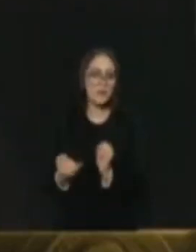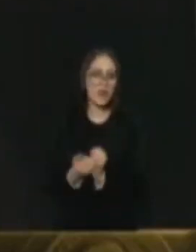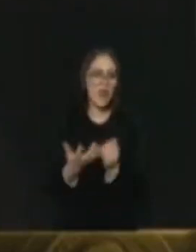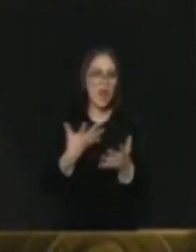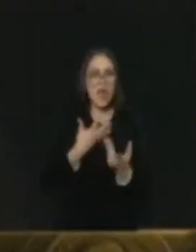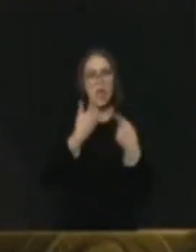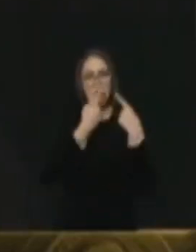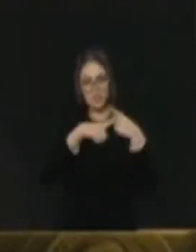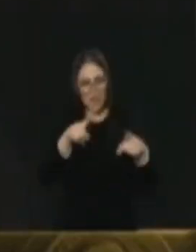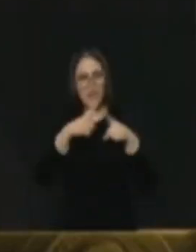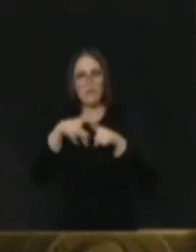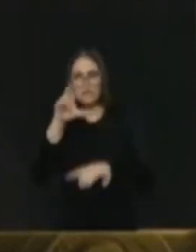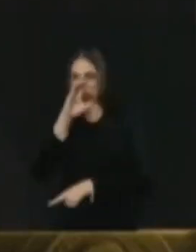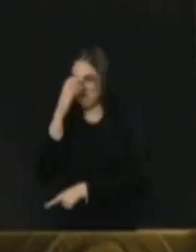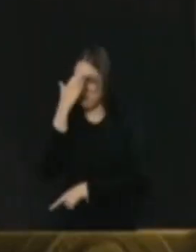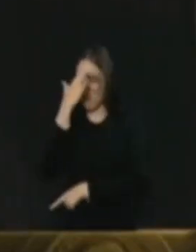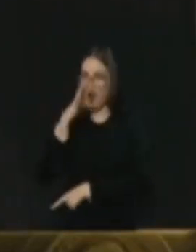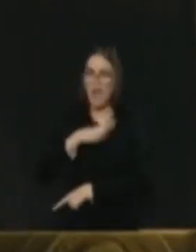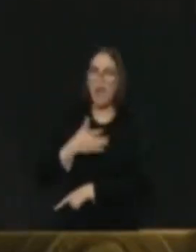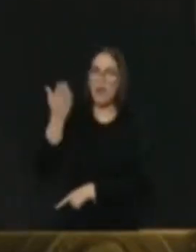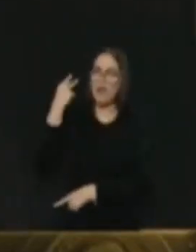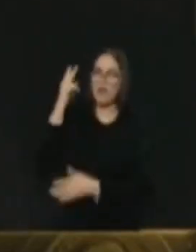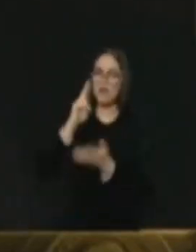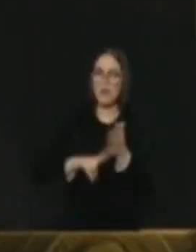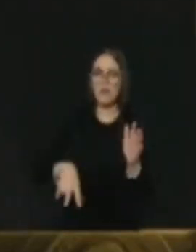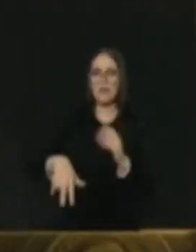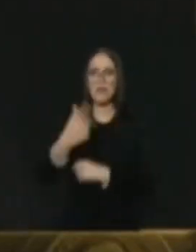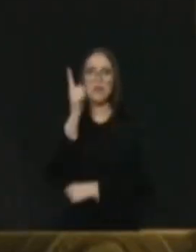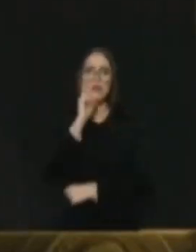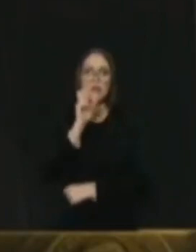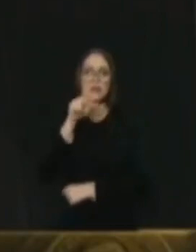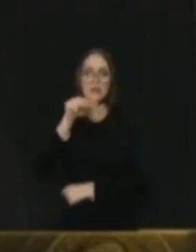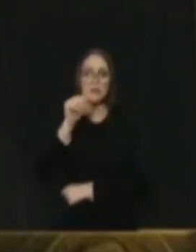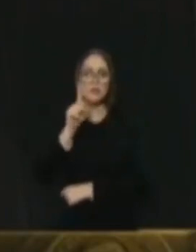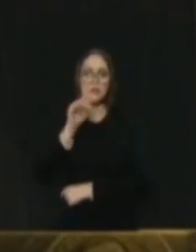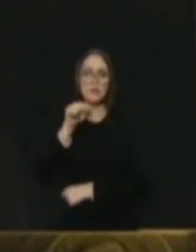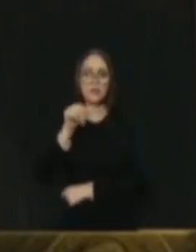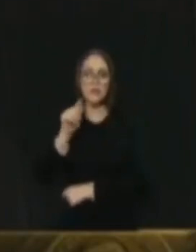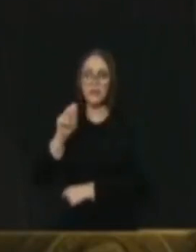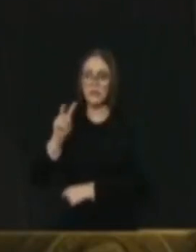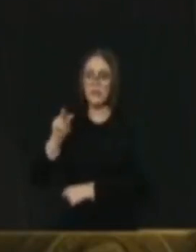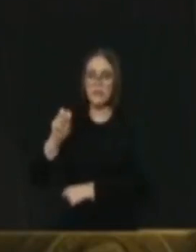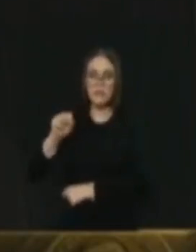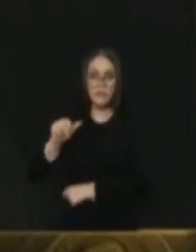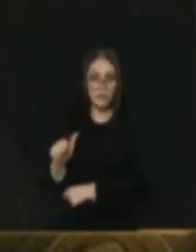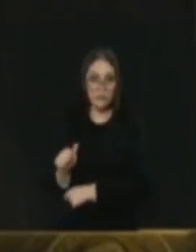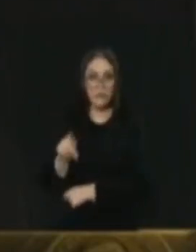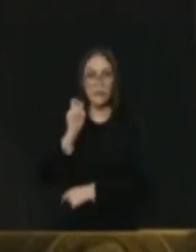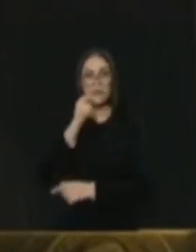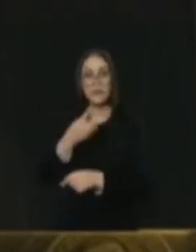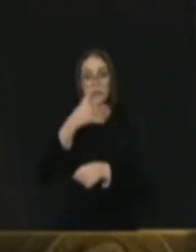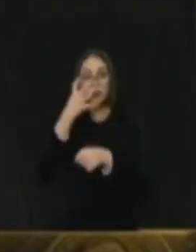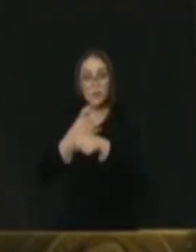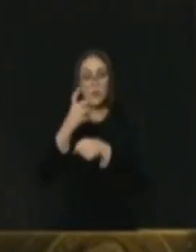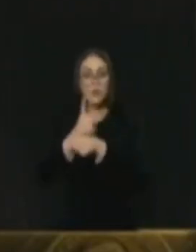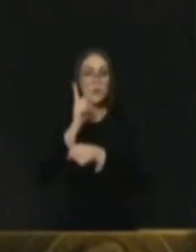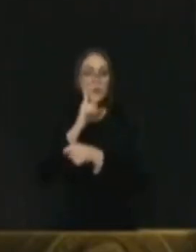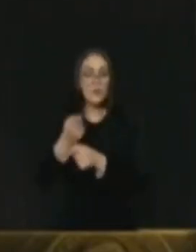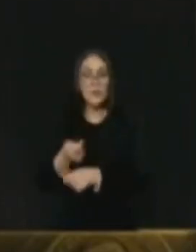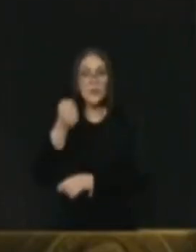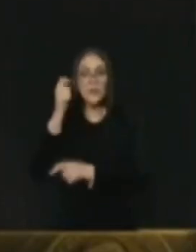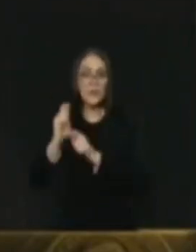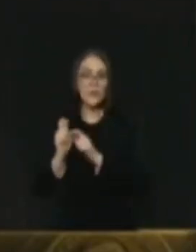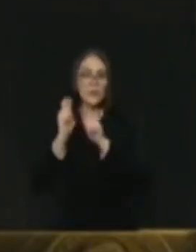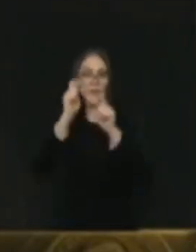destaca también que en el 2013 Elena Poniatowska se convierte en la 4ª mujer que recibe el Premio Cervantes de